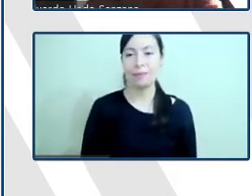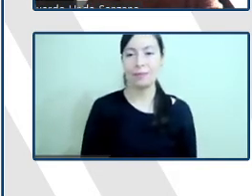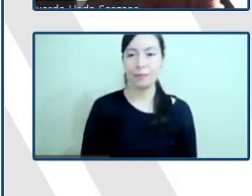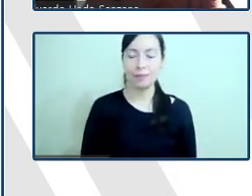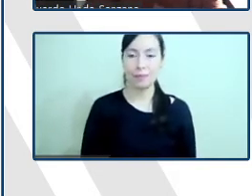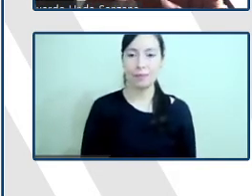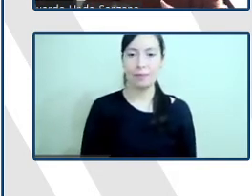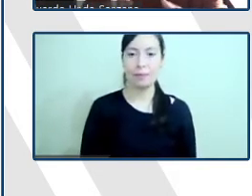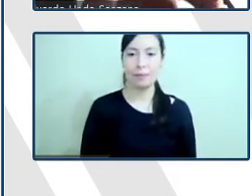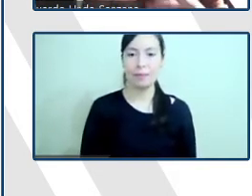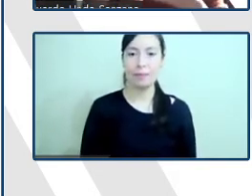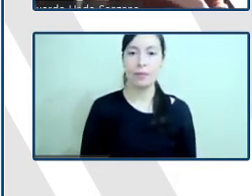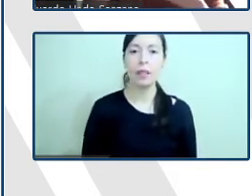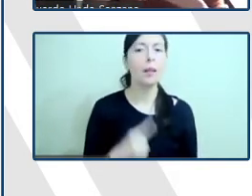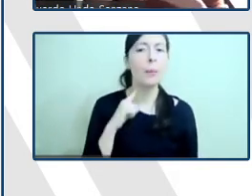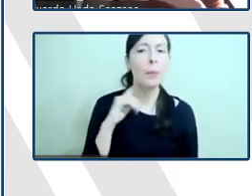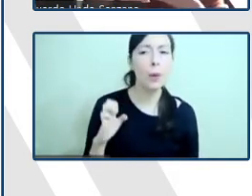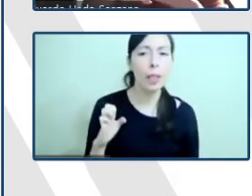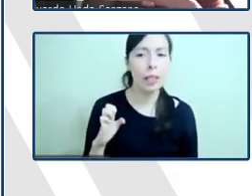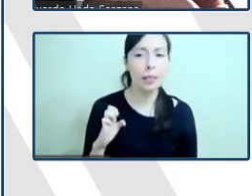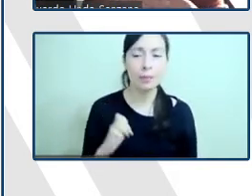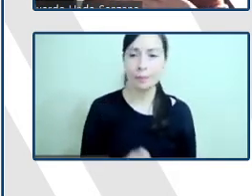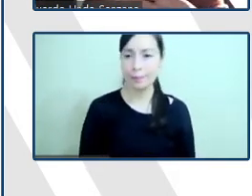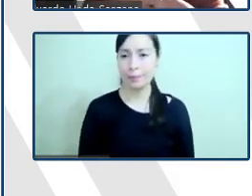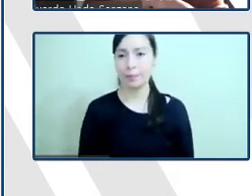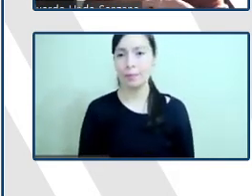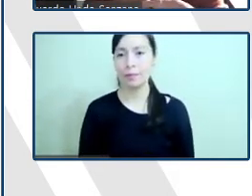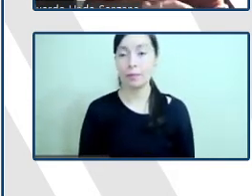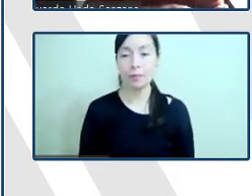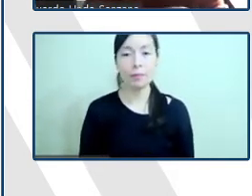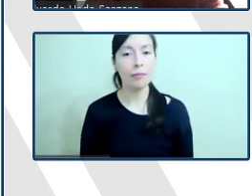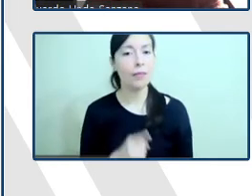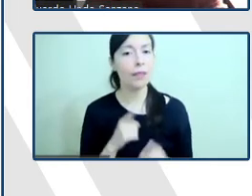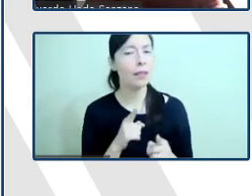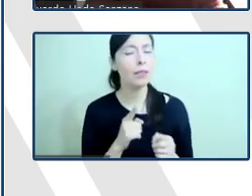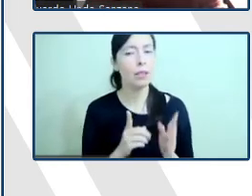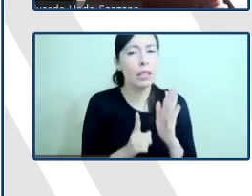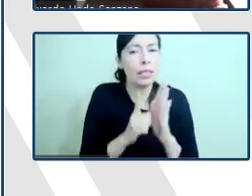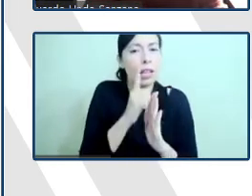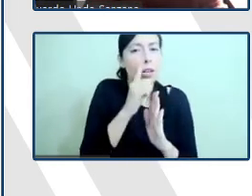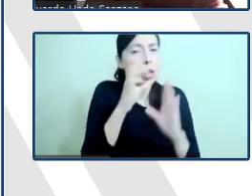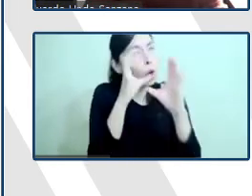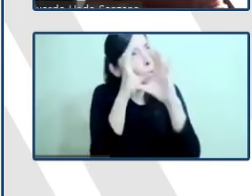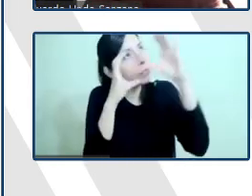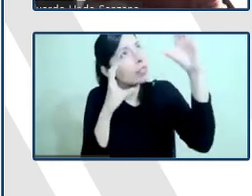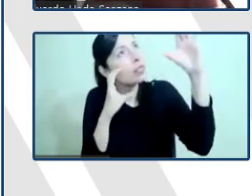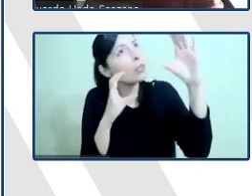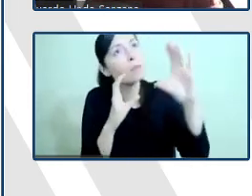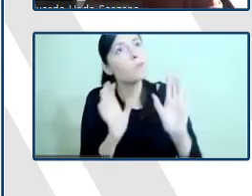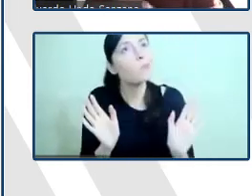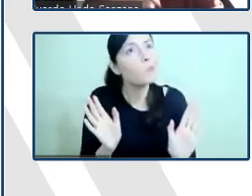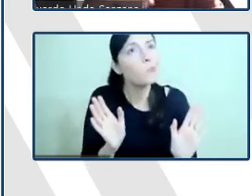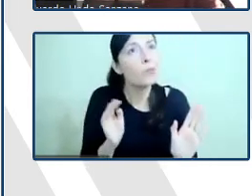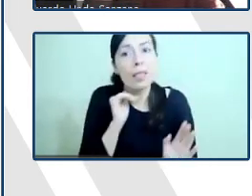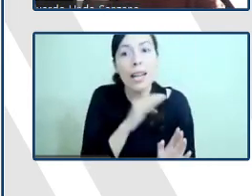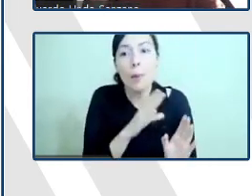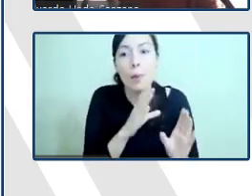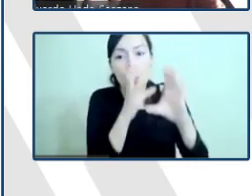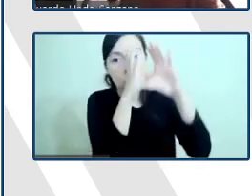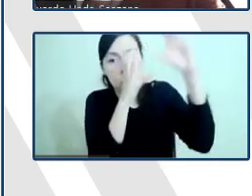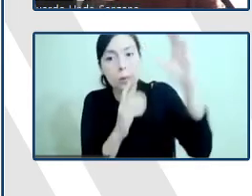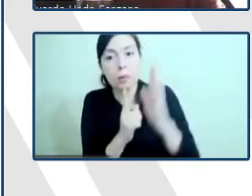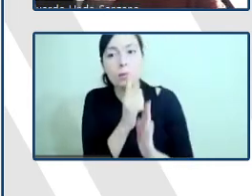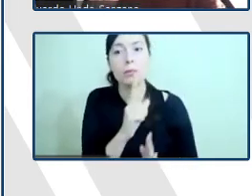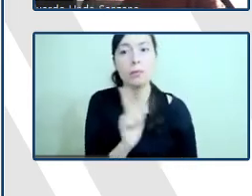acá. ¿Por qué esto no se transformó en el desarrollo de un observatorio de inmediato? En